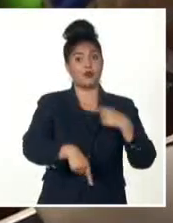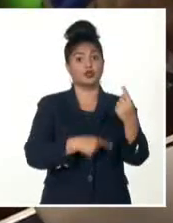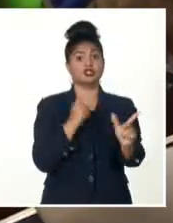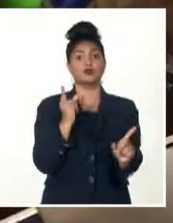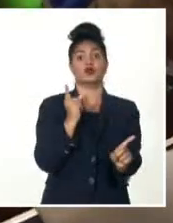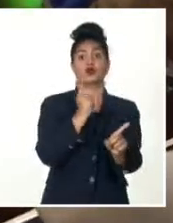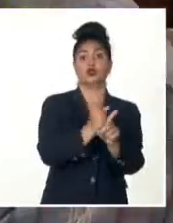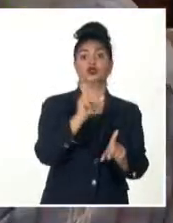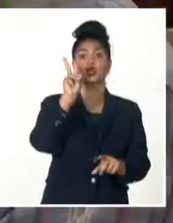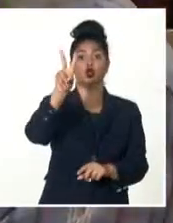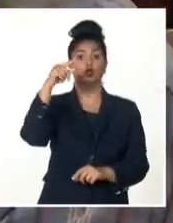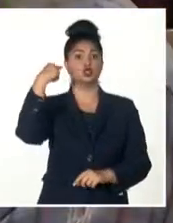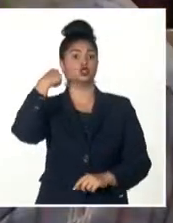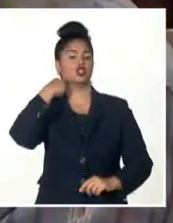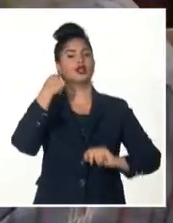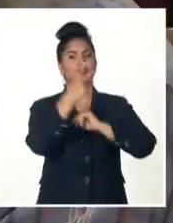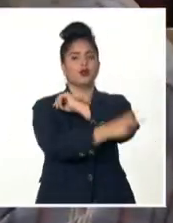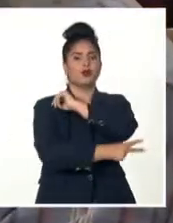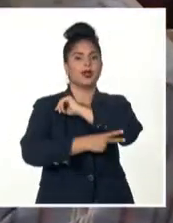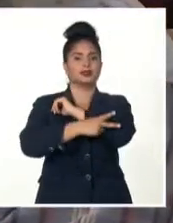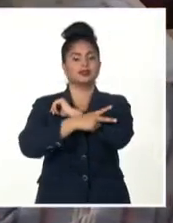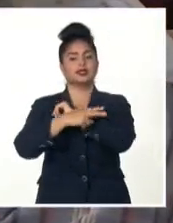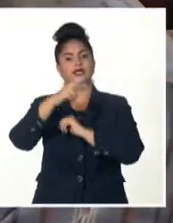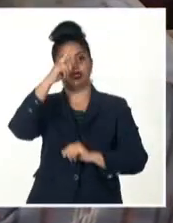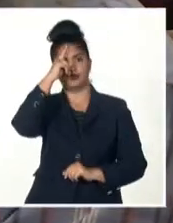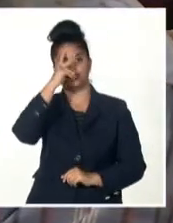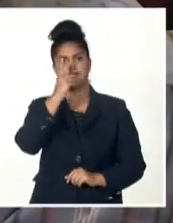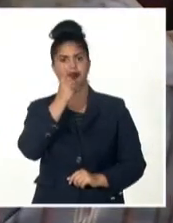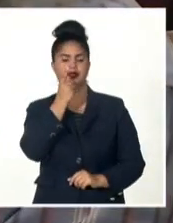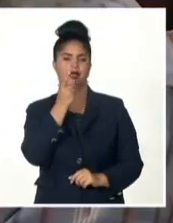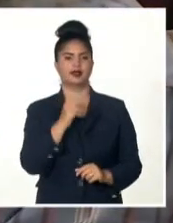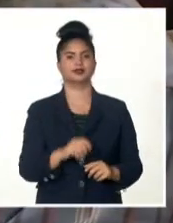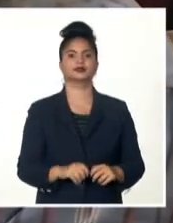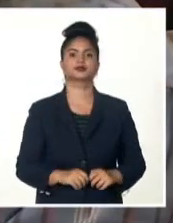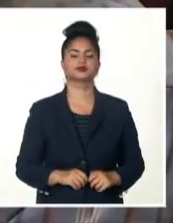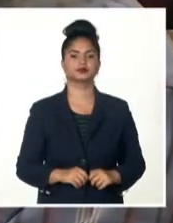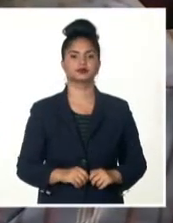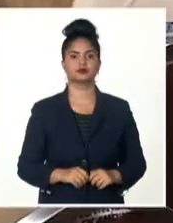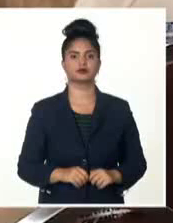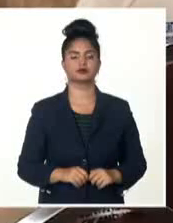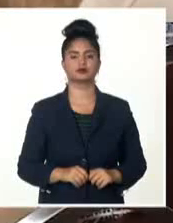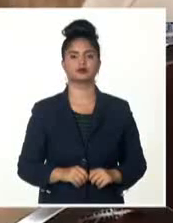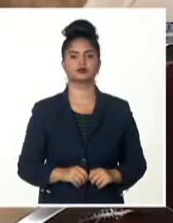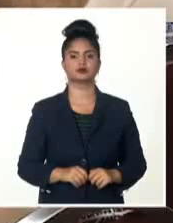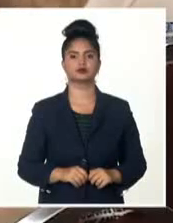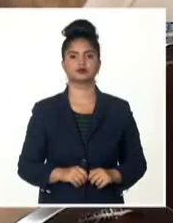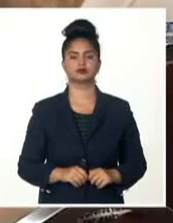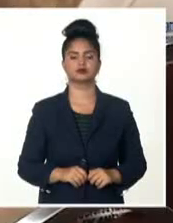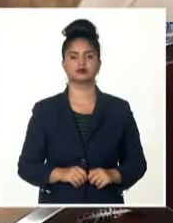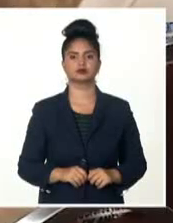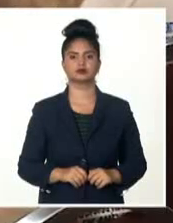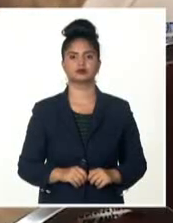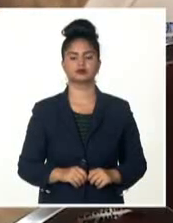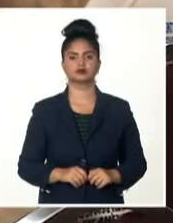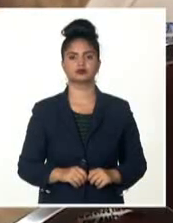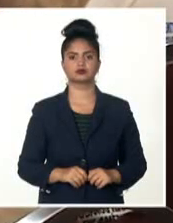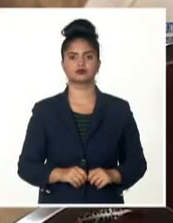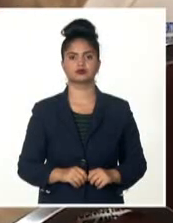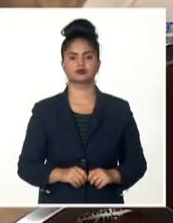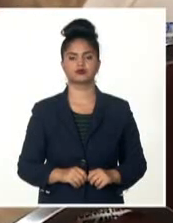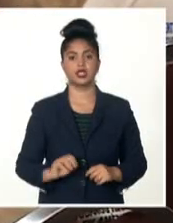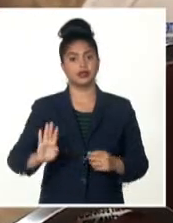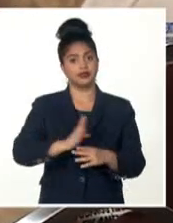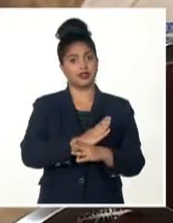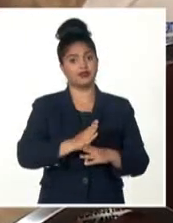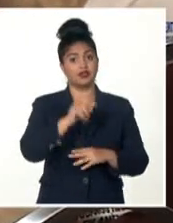Dominicana. Allí, una vez más, quedará en alto el nombre de Cuba y el agradecimiento de sus hijos, embajadores eternos de los mejores